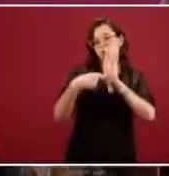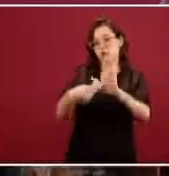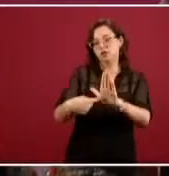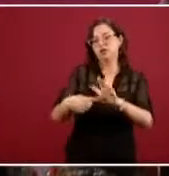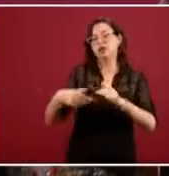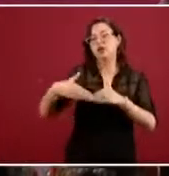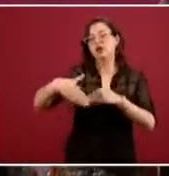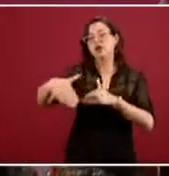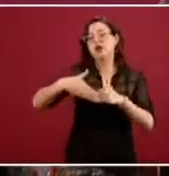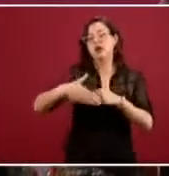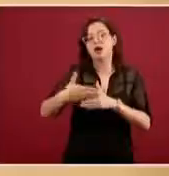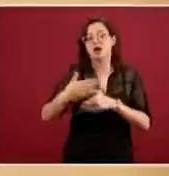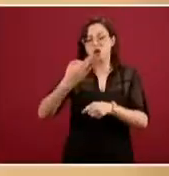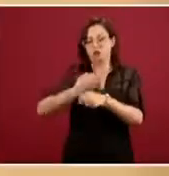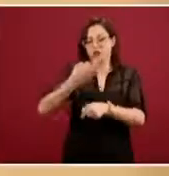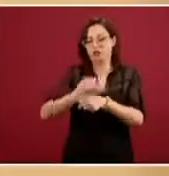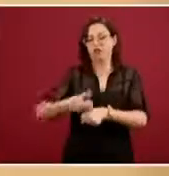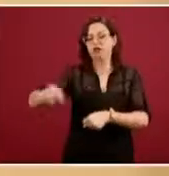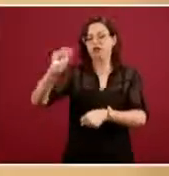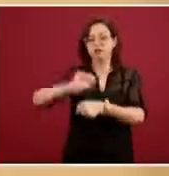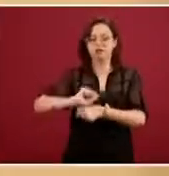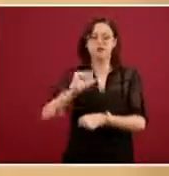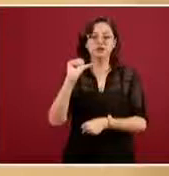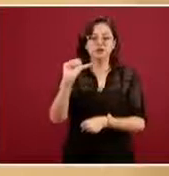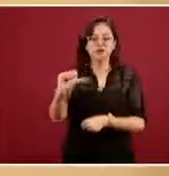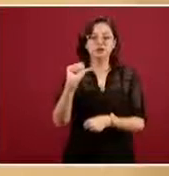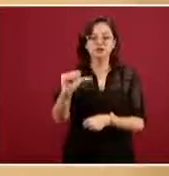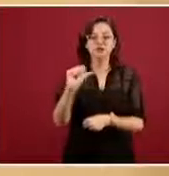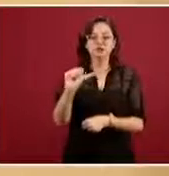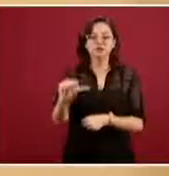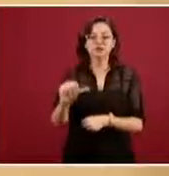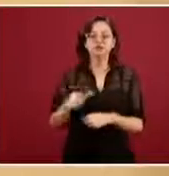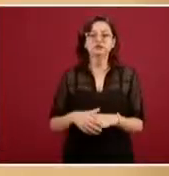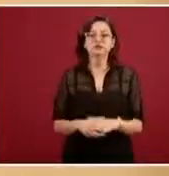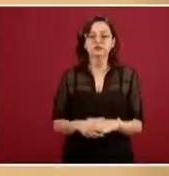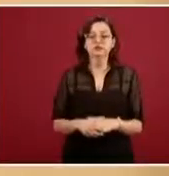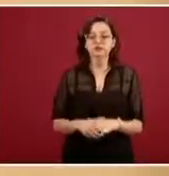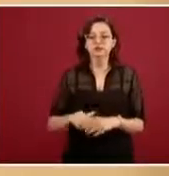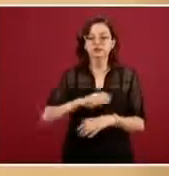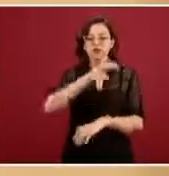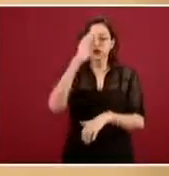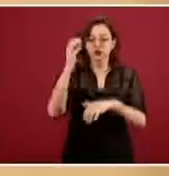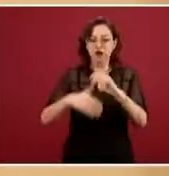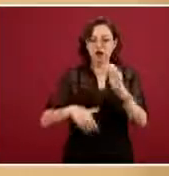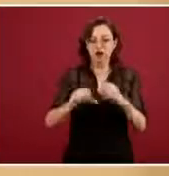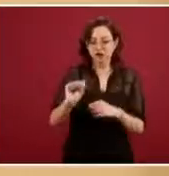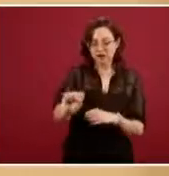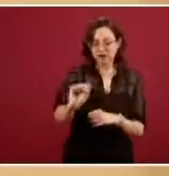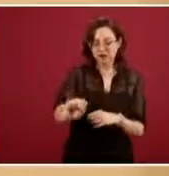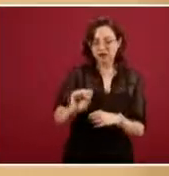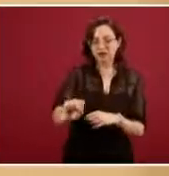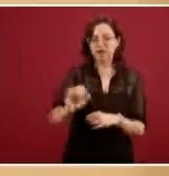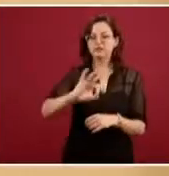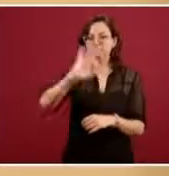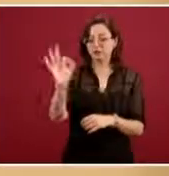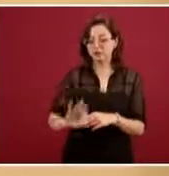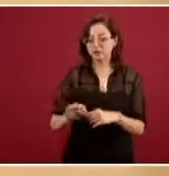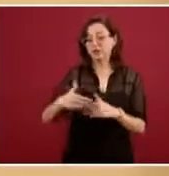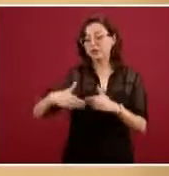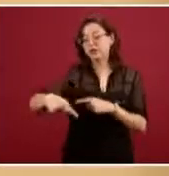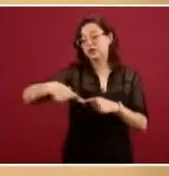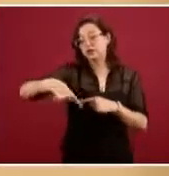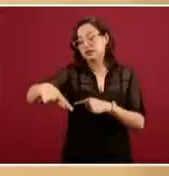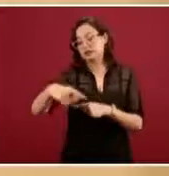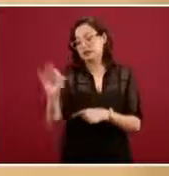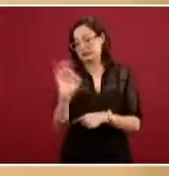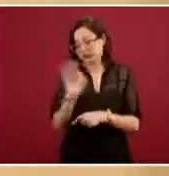16, que es la que nos encontramos desarrollando actualmente. La semana 16 termina el día sábado, pero ese porcentaje todavía puede variar